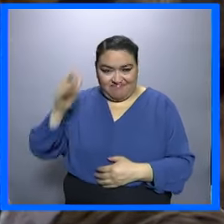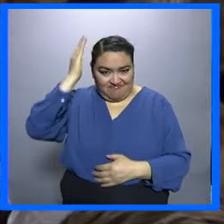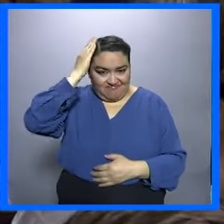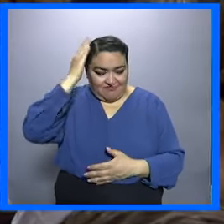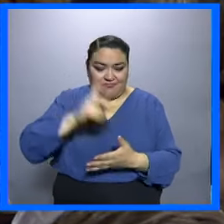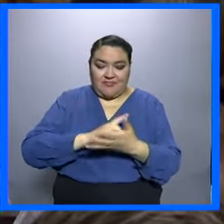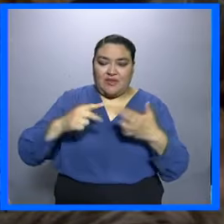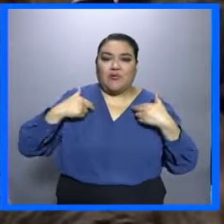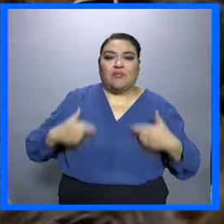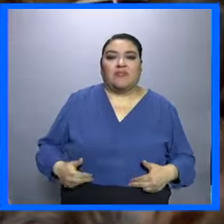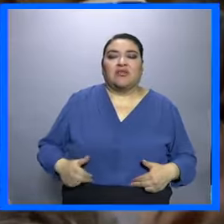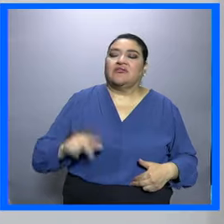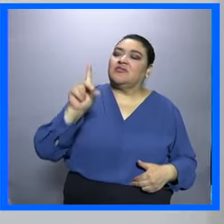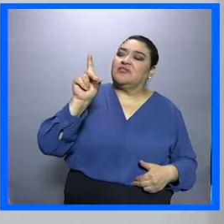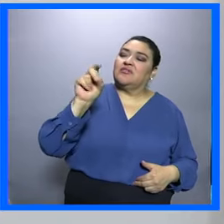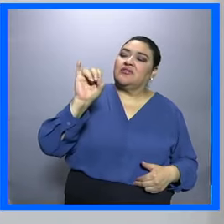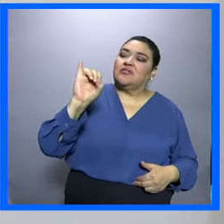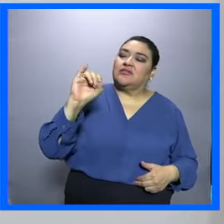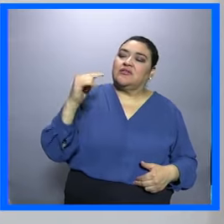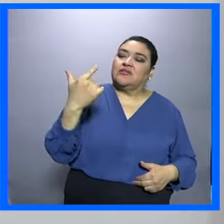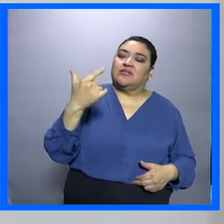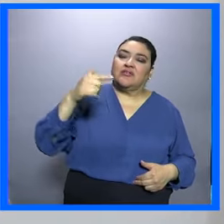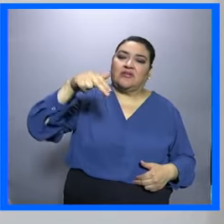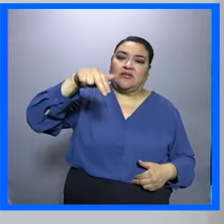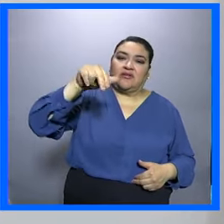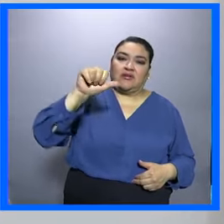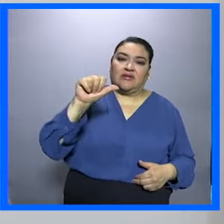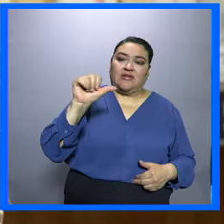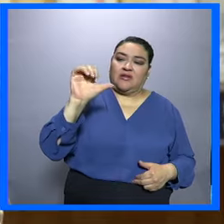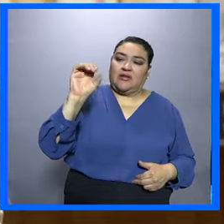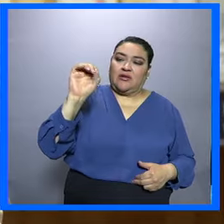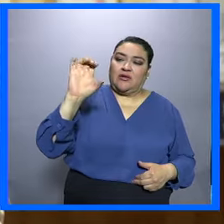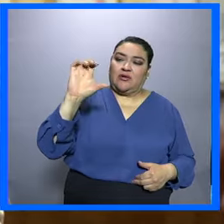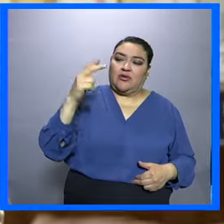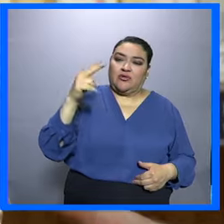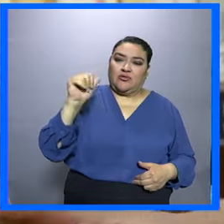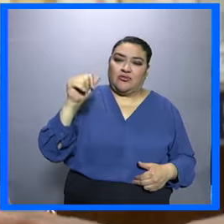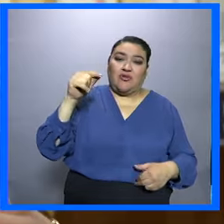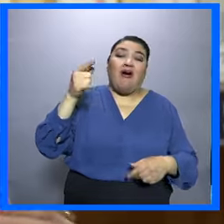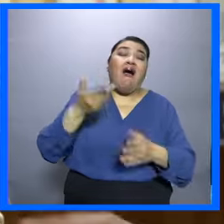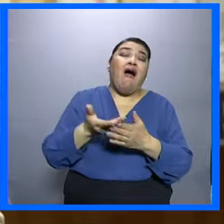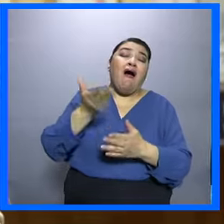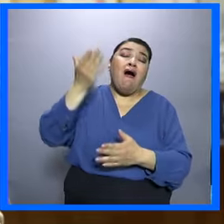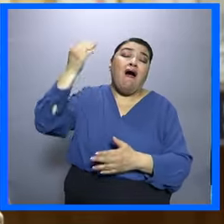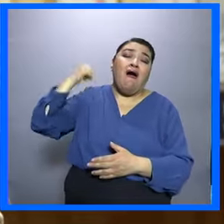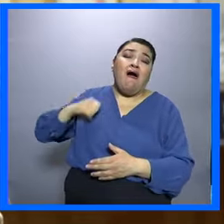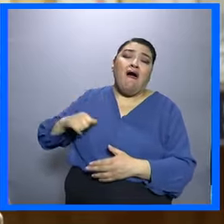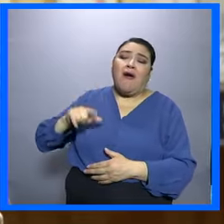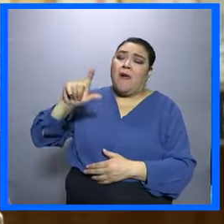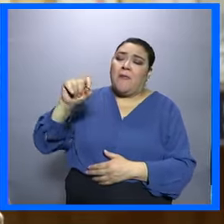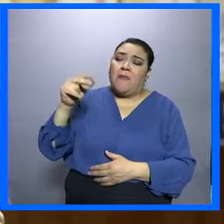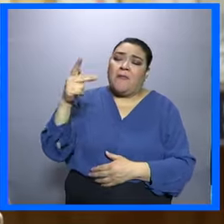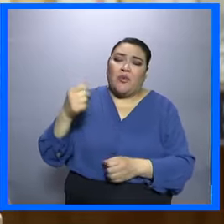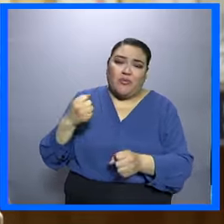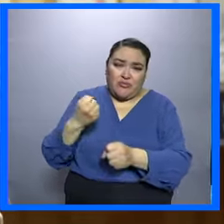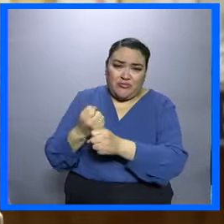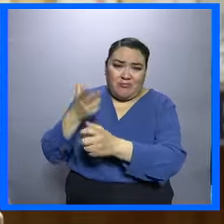humanos Digna Ochoa, quien fue asesinada hace 24 años. Bueno, se le hace, decía yo, un llamado